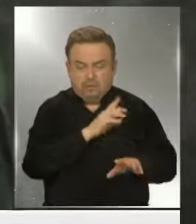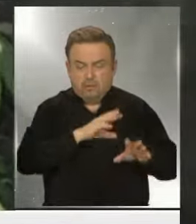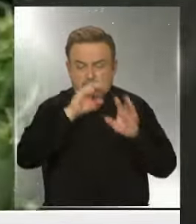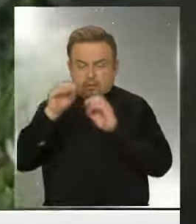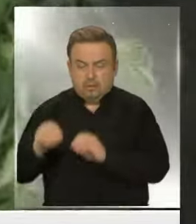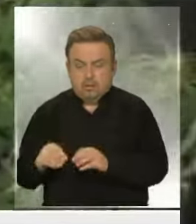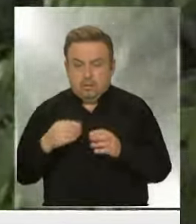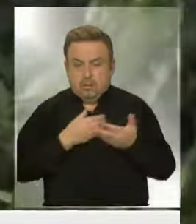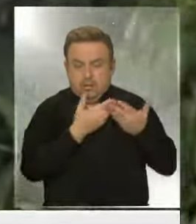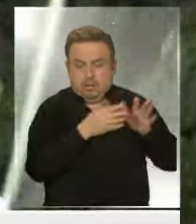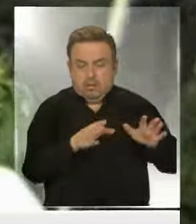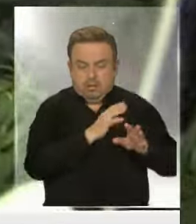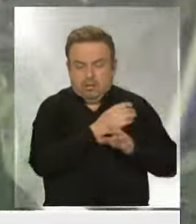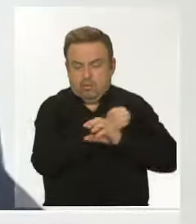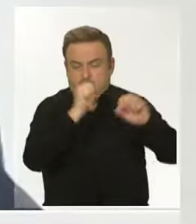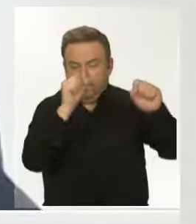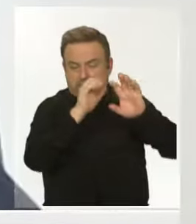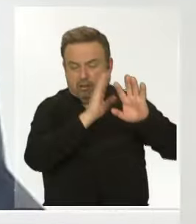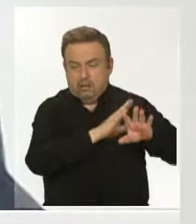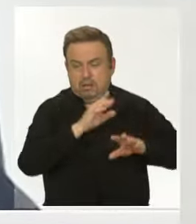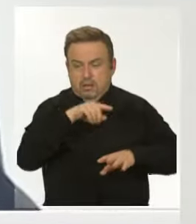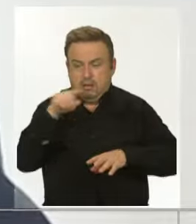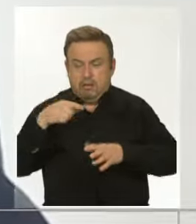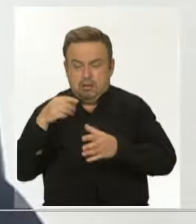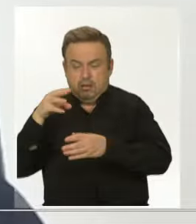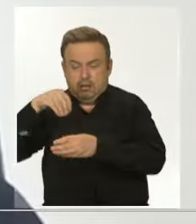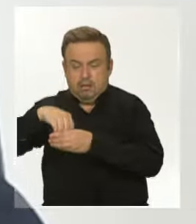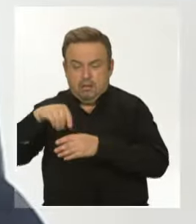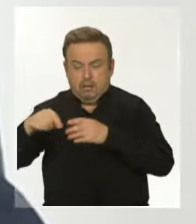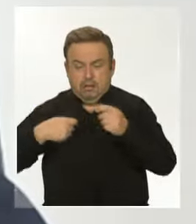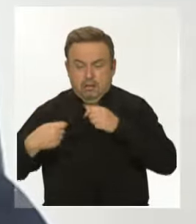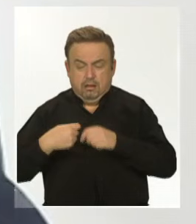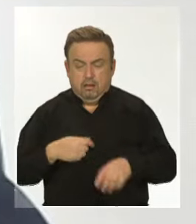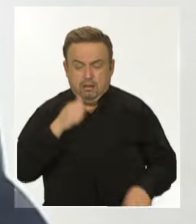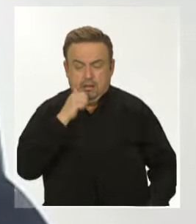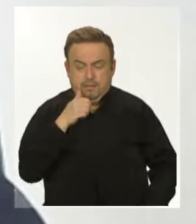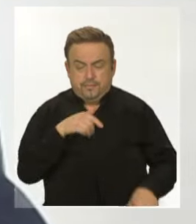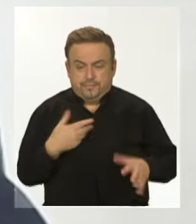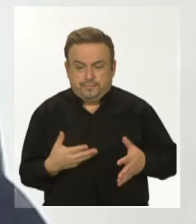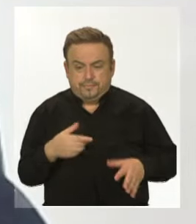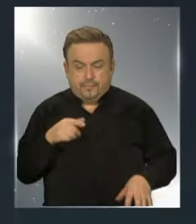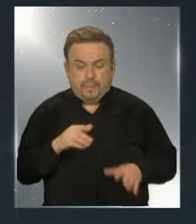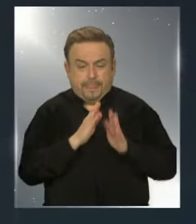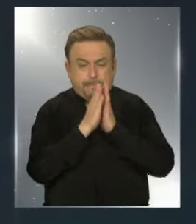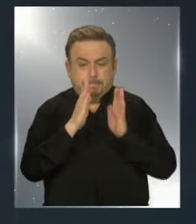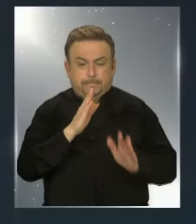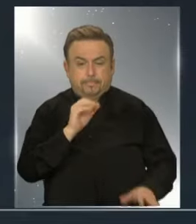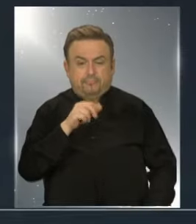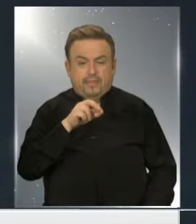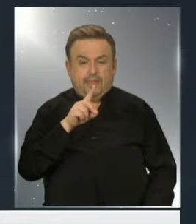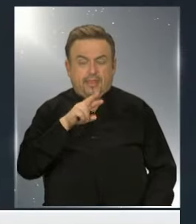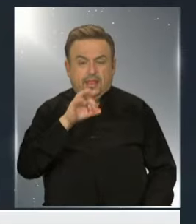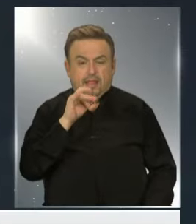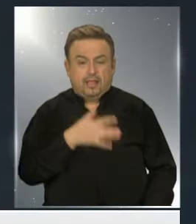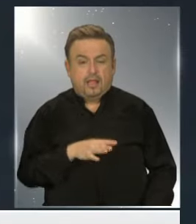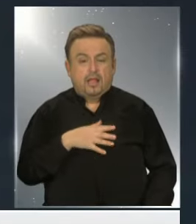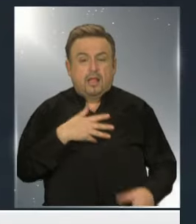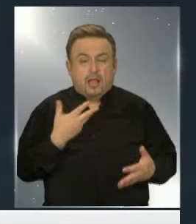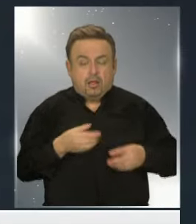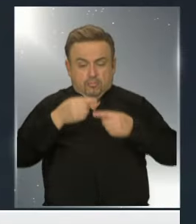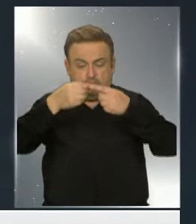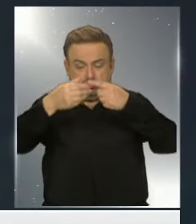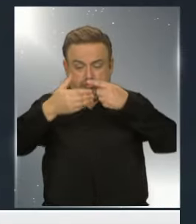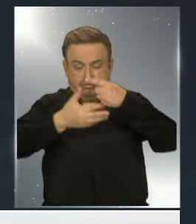droga, y desde ese lugar controlar el negocio que se daba a diario en la población Santa Adriana. Más abajo vienen los brazos